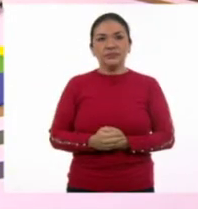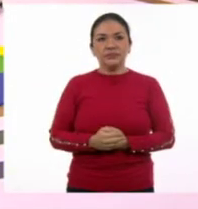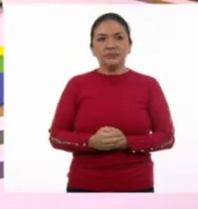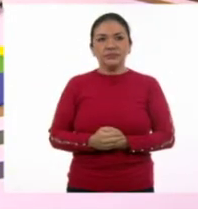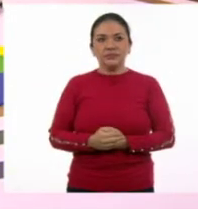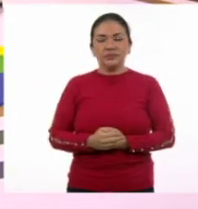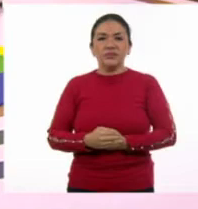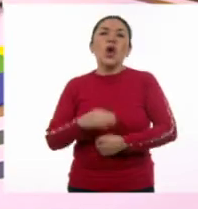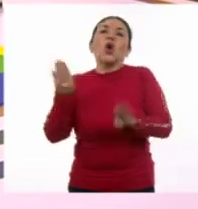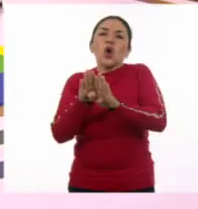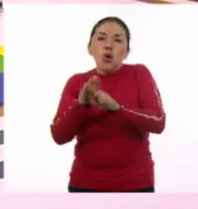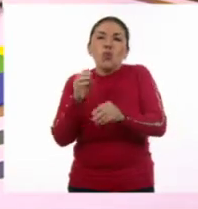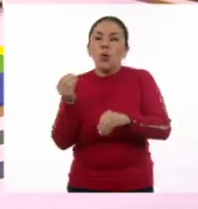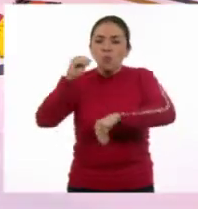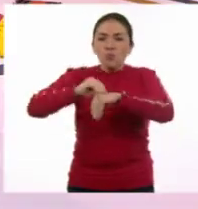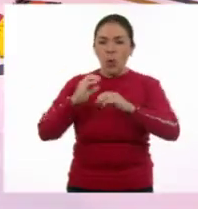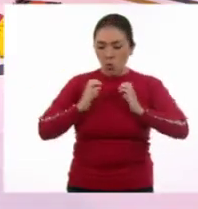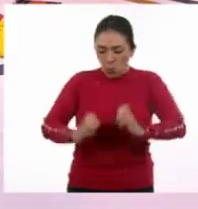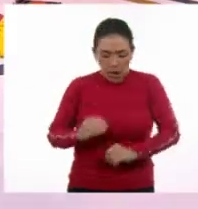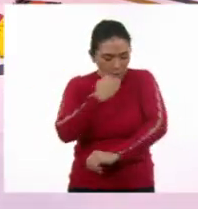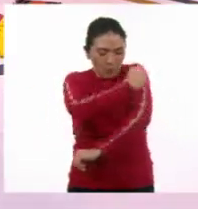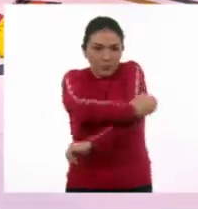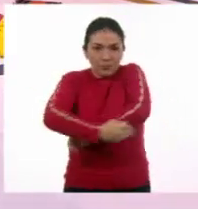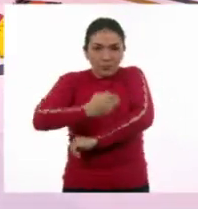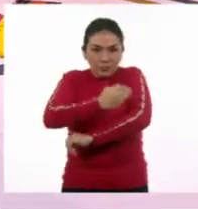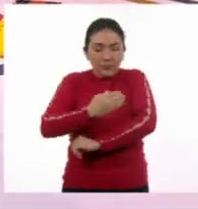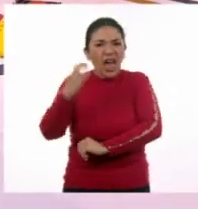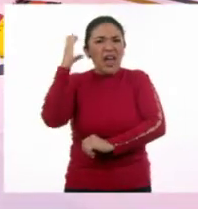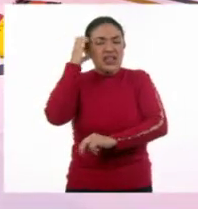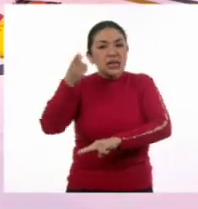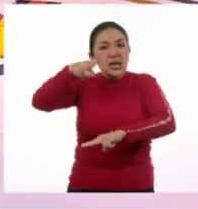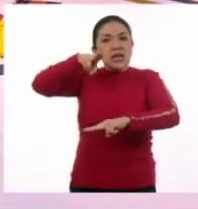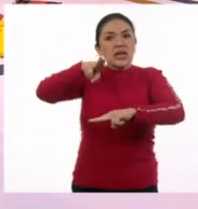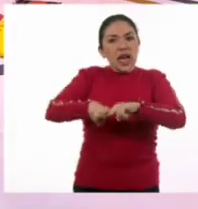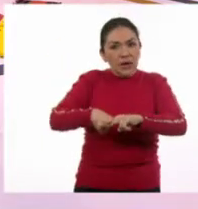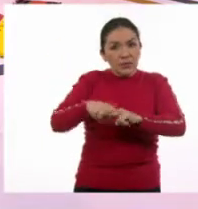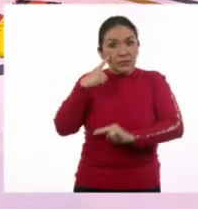vendajes y camillas